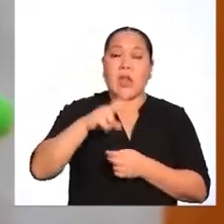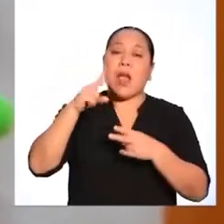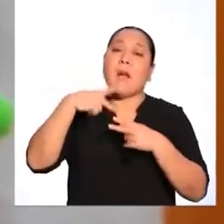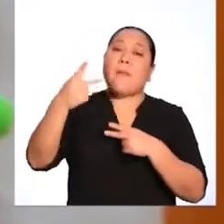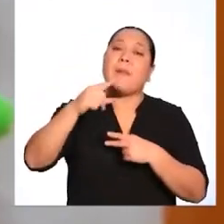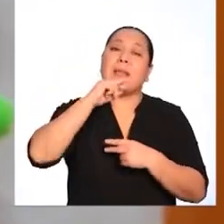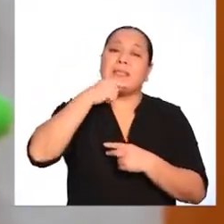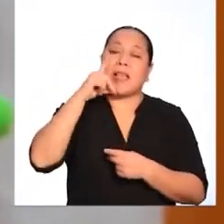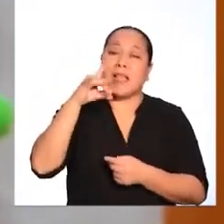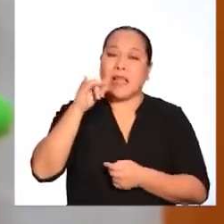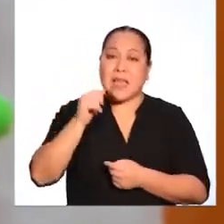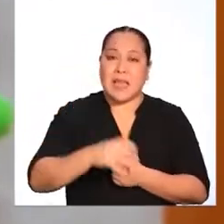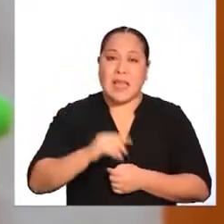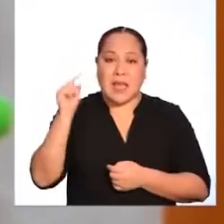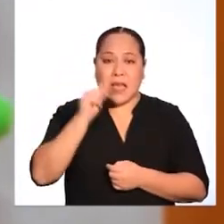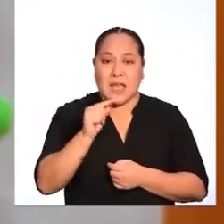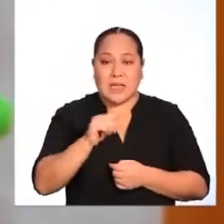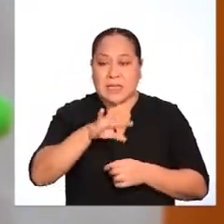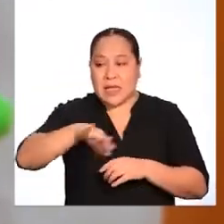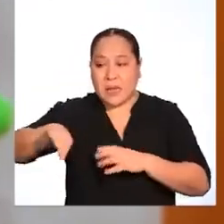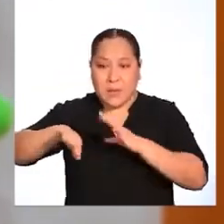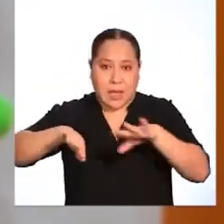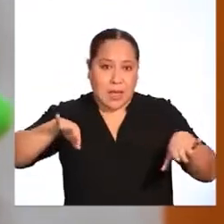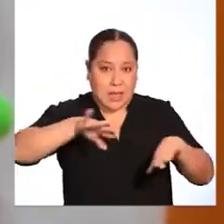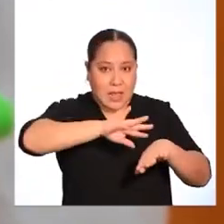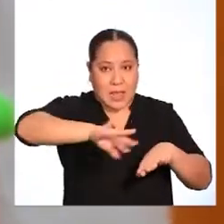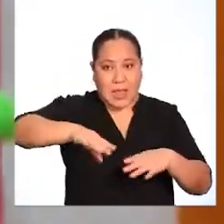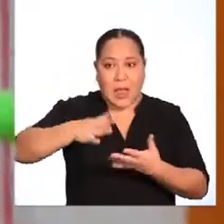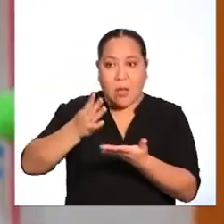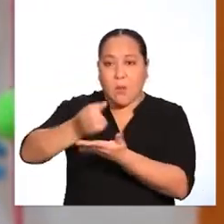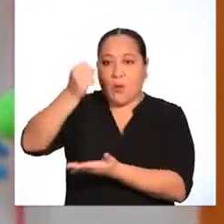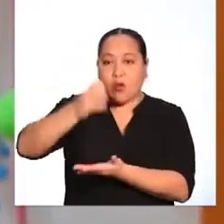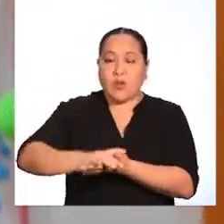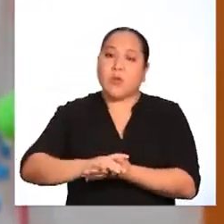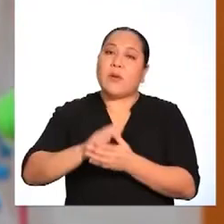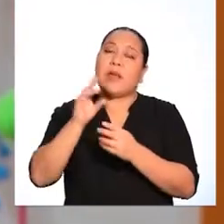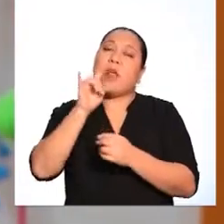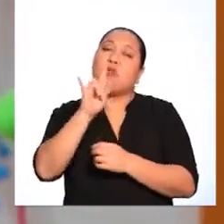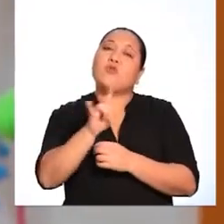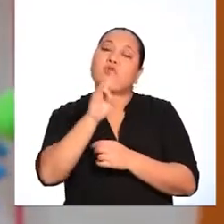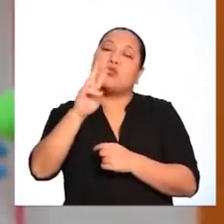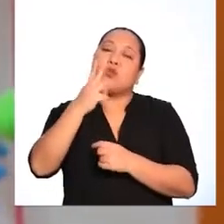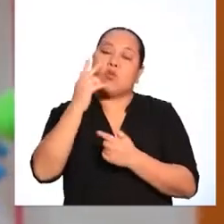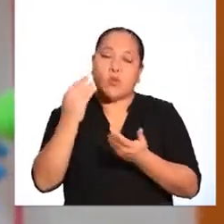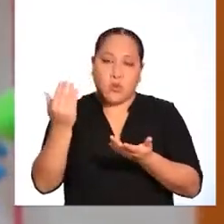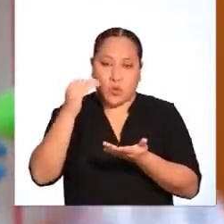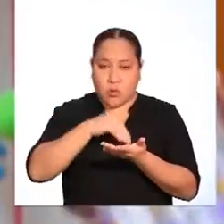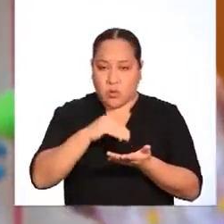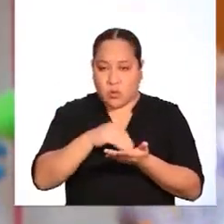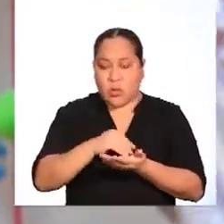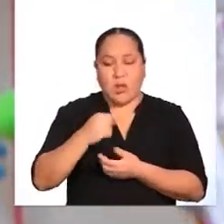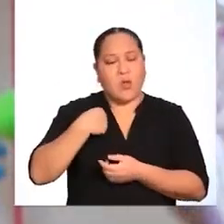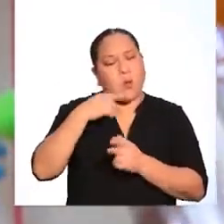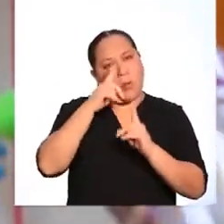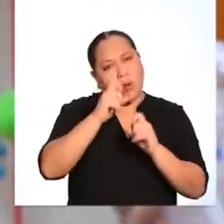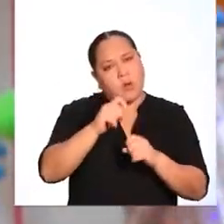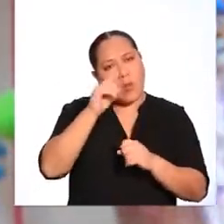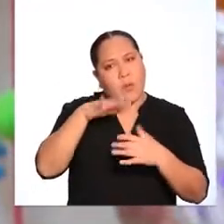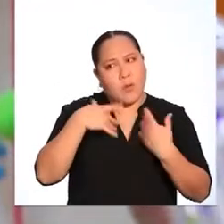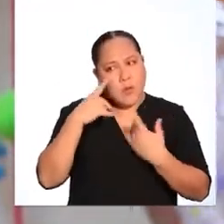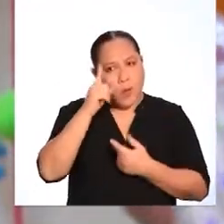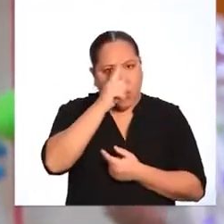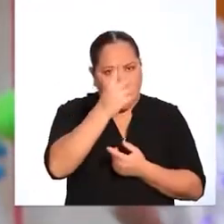que nuestra vecina separan las botellas de plástico para darles un segundo uso así que le